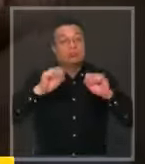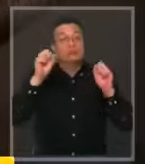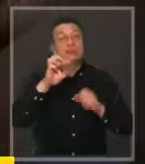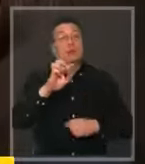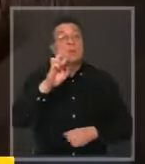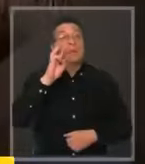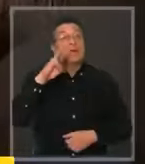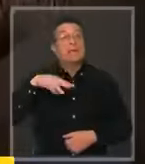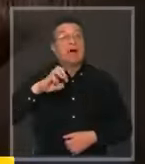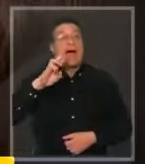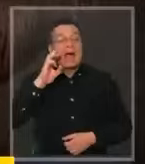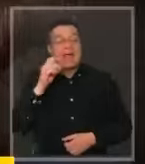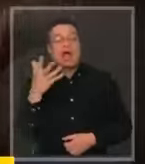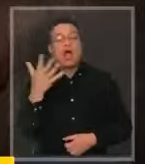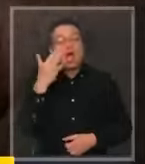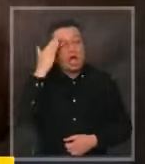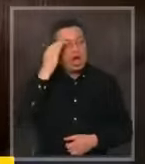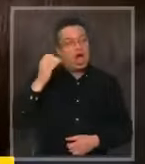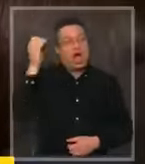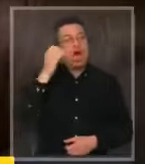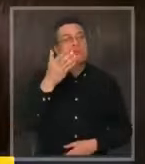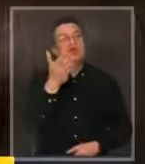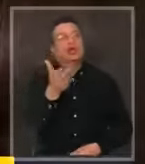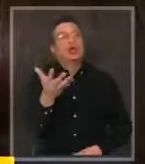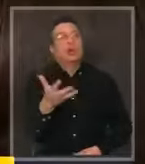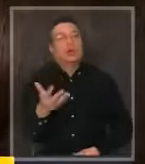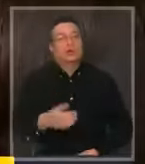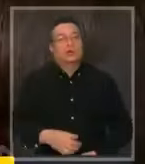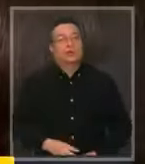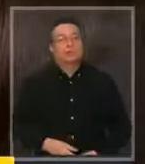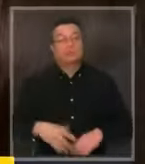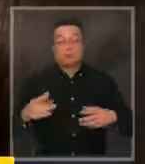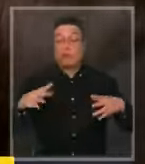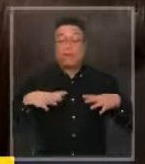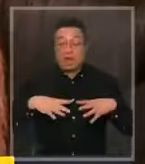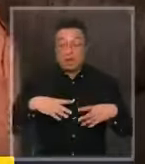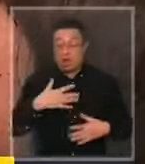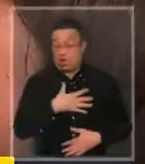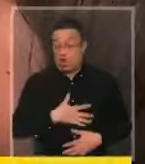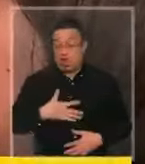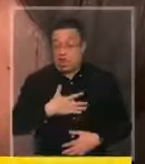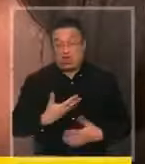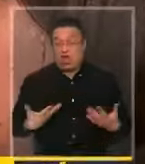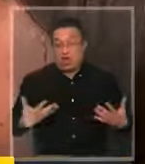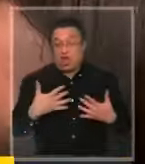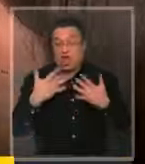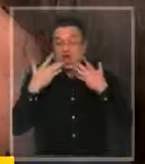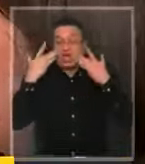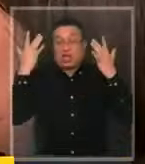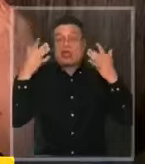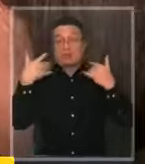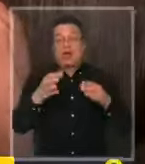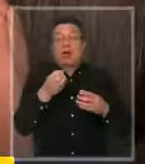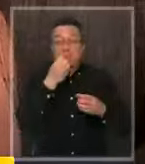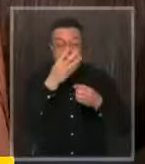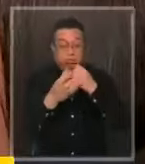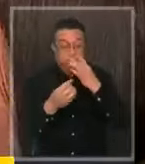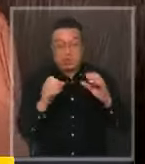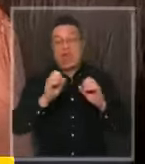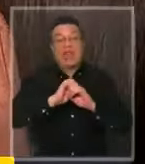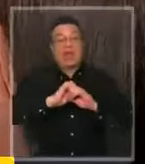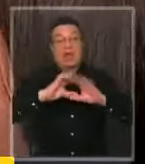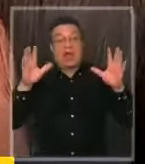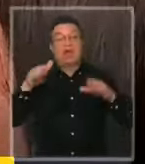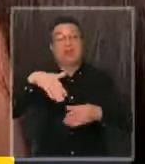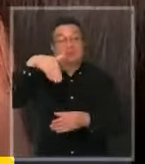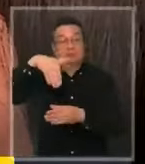son las primeras impresiones de este triunfo? Feliz, contento. Vimos que se expresaron muy claramente